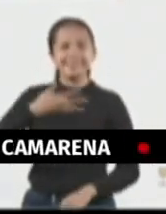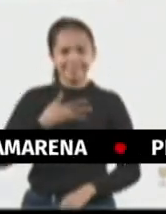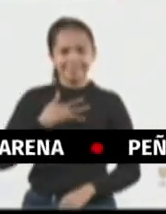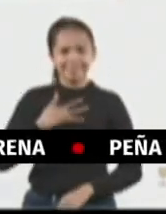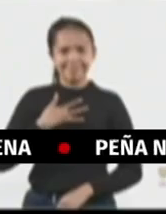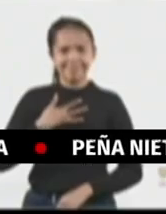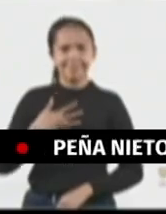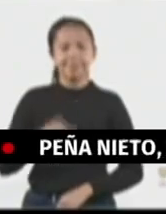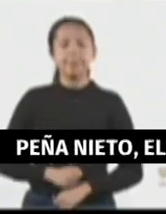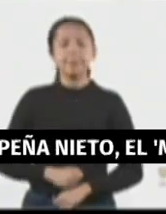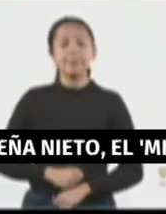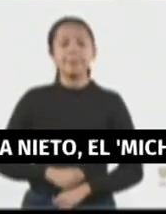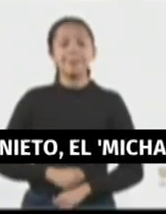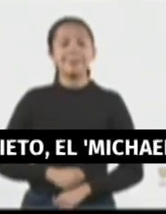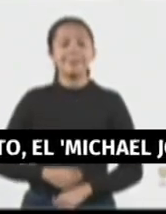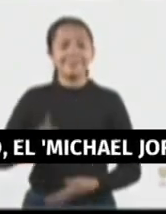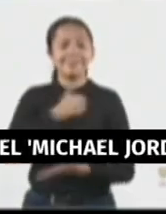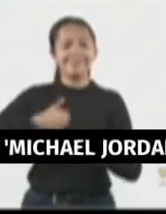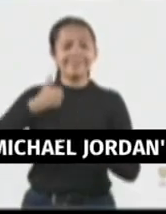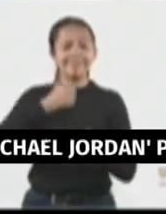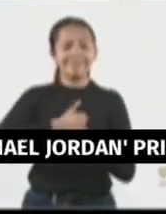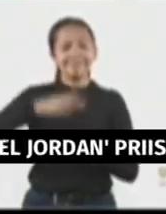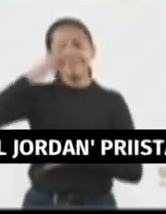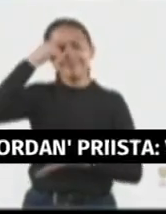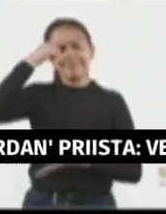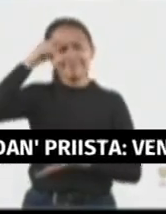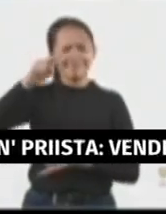y la pudimos conocer hace poco tiempo